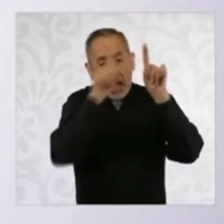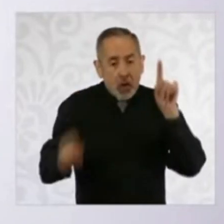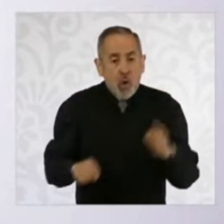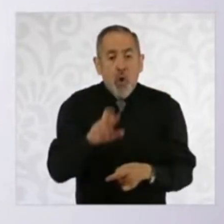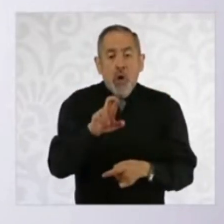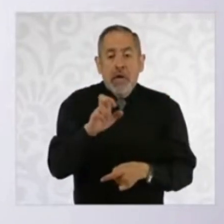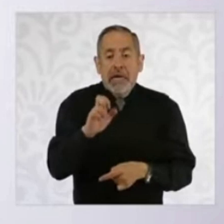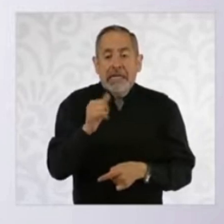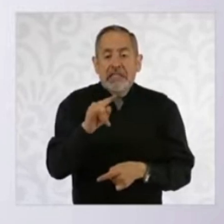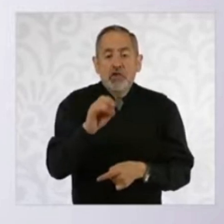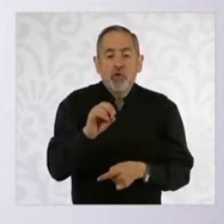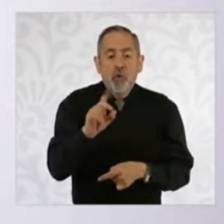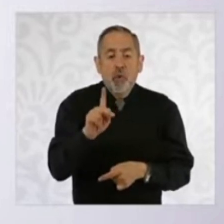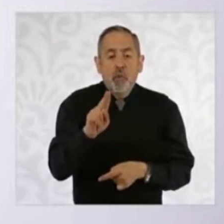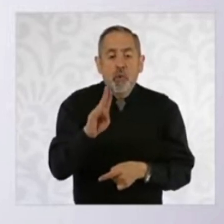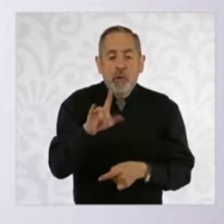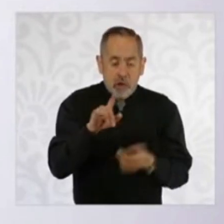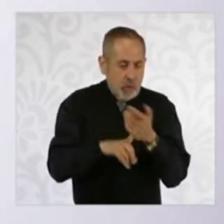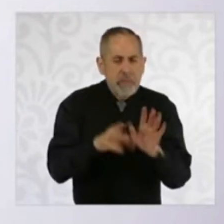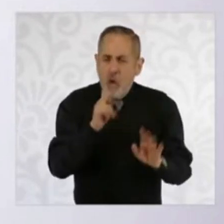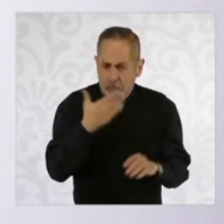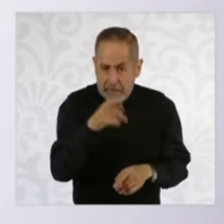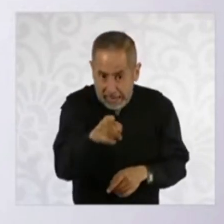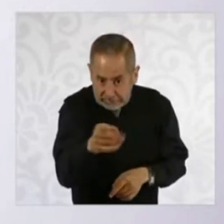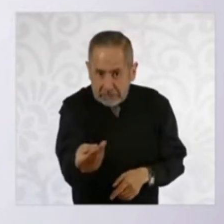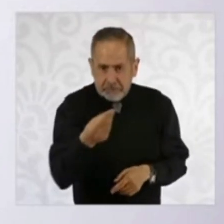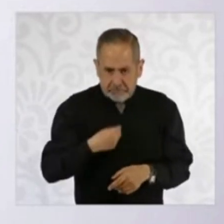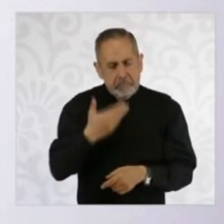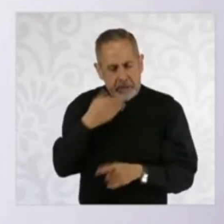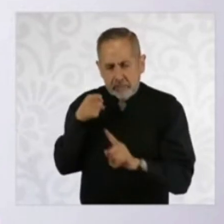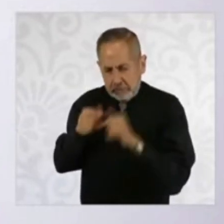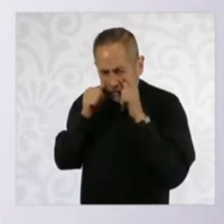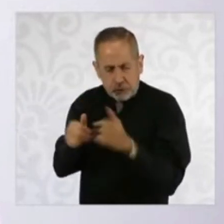registros públicos. Entonces, pero tocamos este caso en particular.